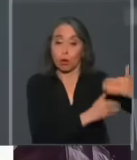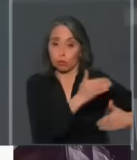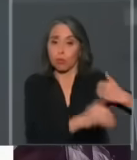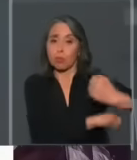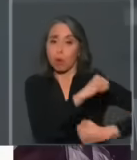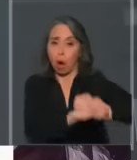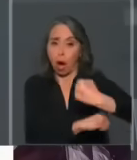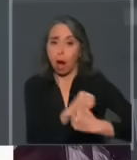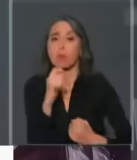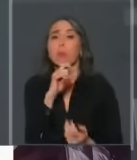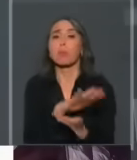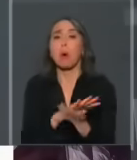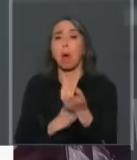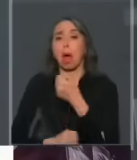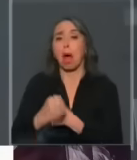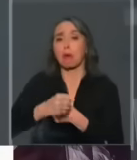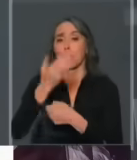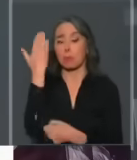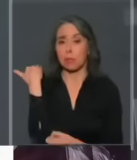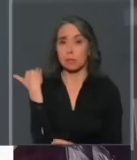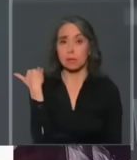A modo de ejemplo,